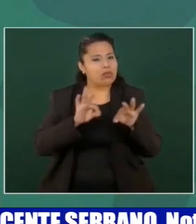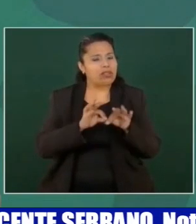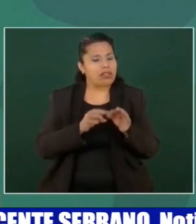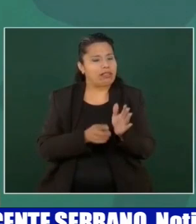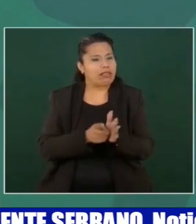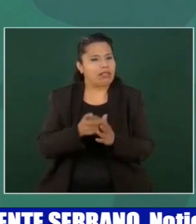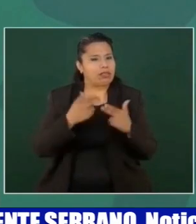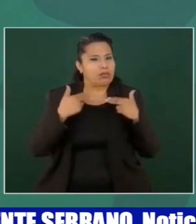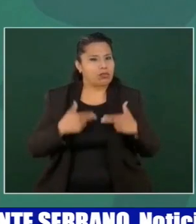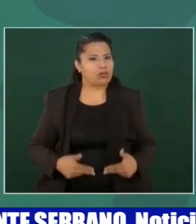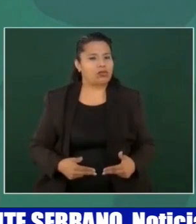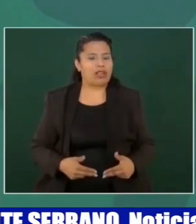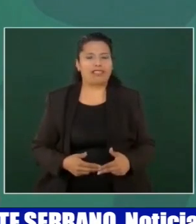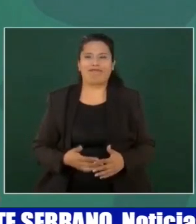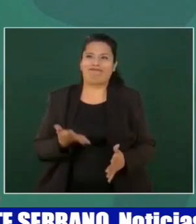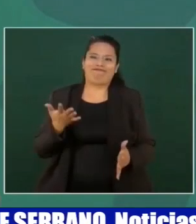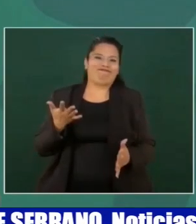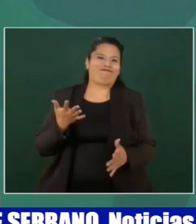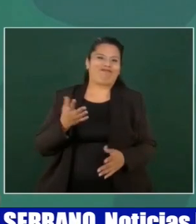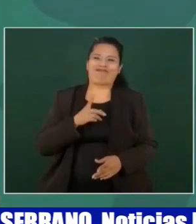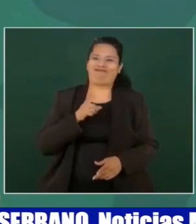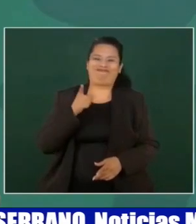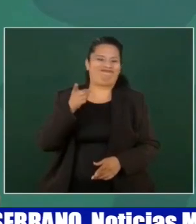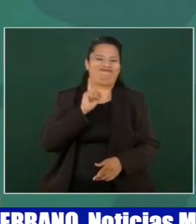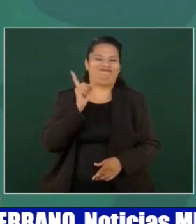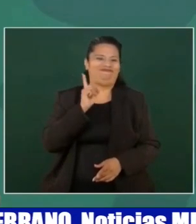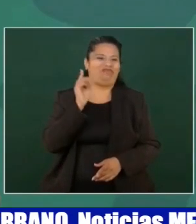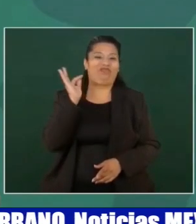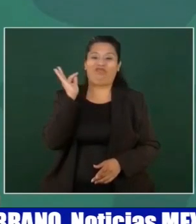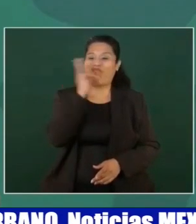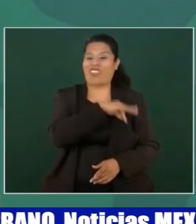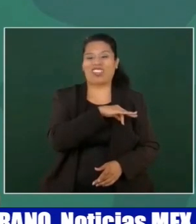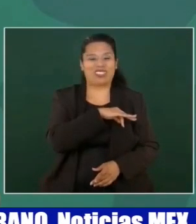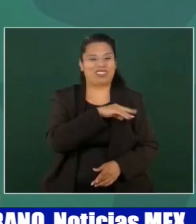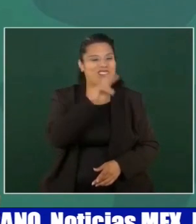Son unos reverendos farsantes.